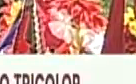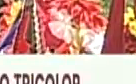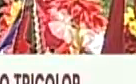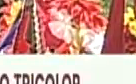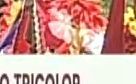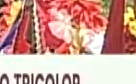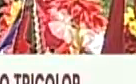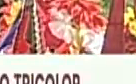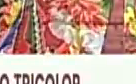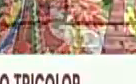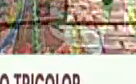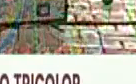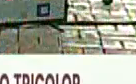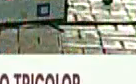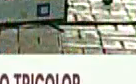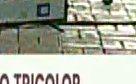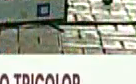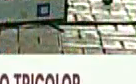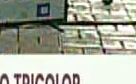Estaba ensayando unos pasitos ahí,